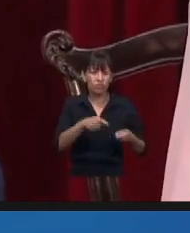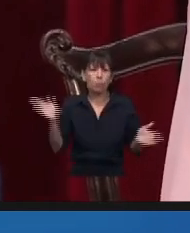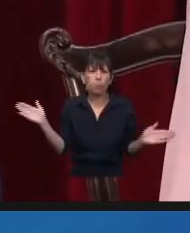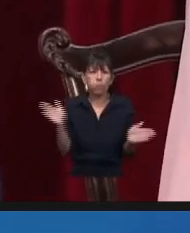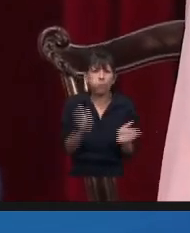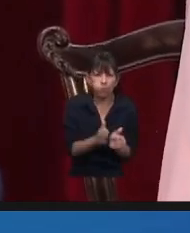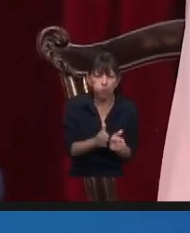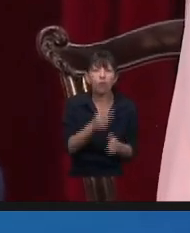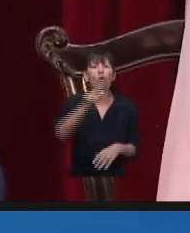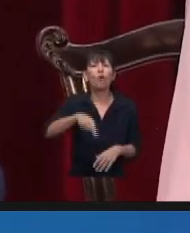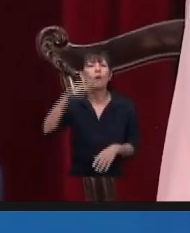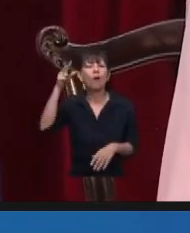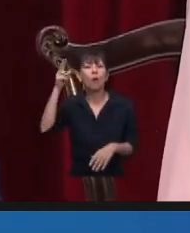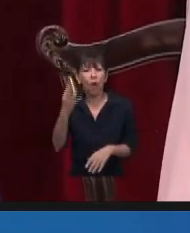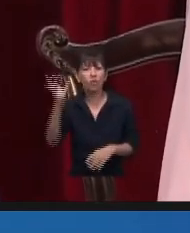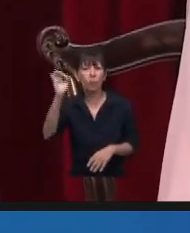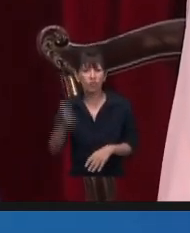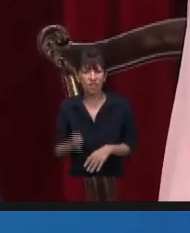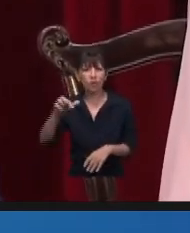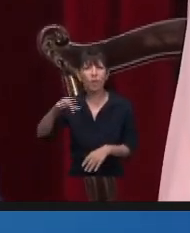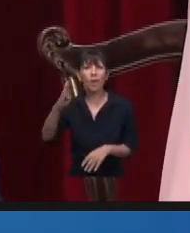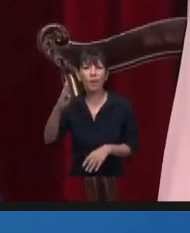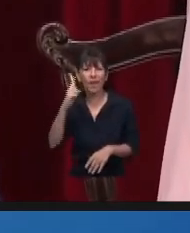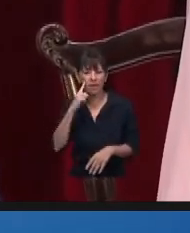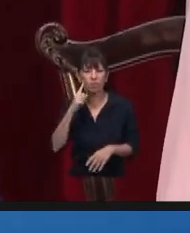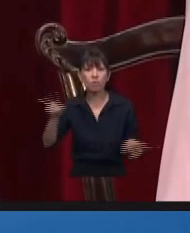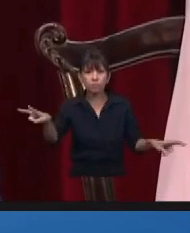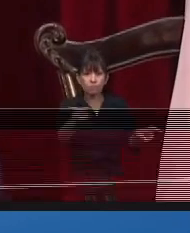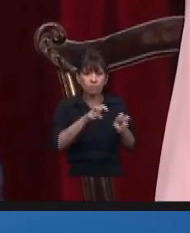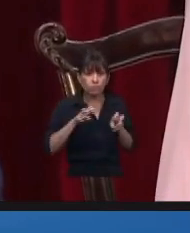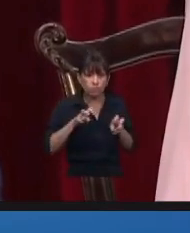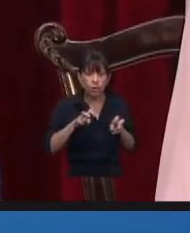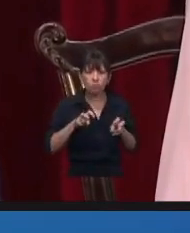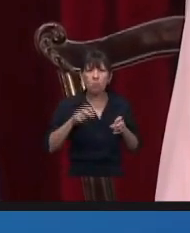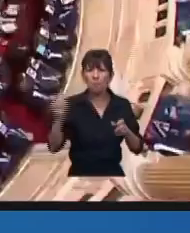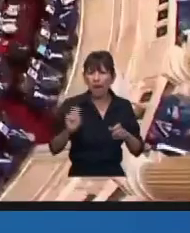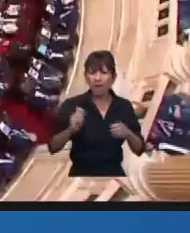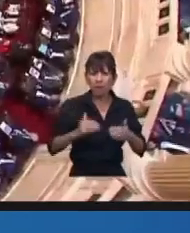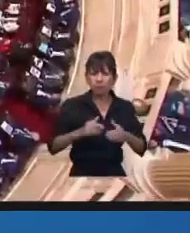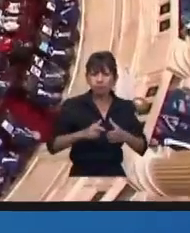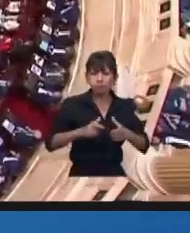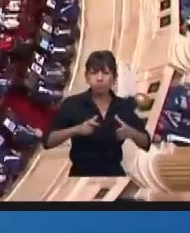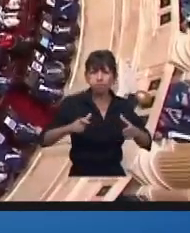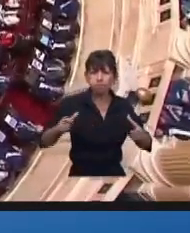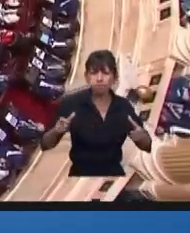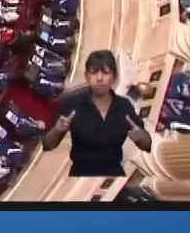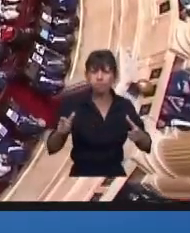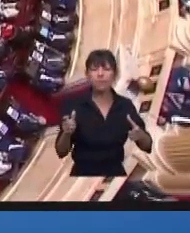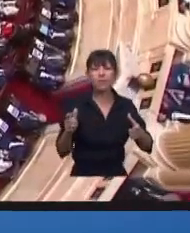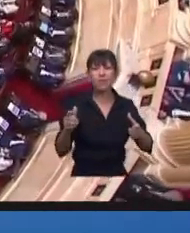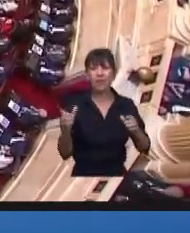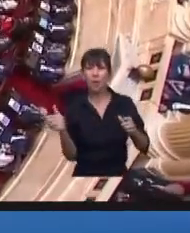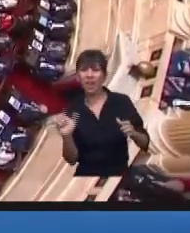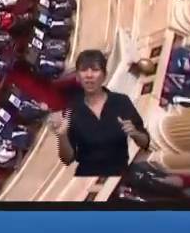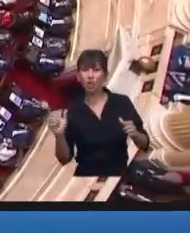lado aquellas autocríticas que hay que hacerse después cuando uno ve que todavía el tema de la inflación, el tema de los ingresos, no